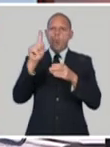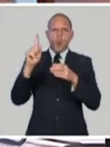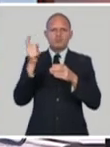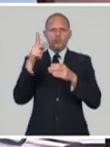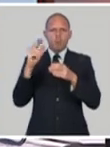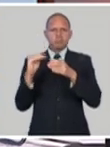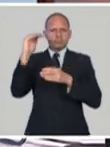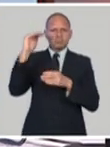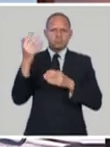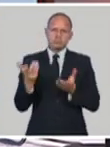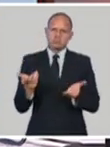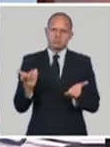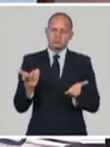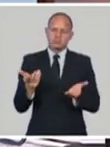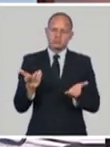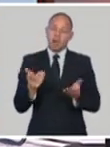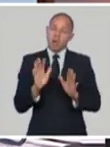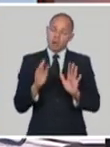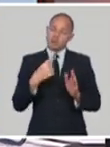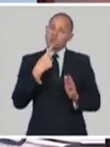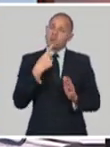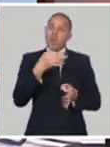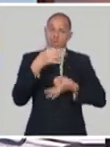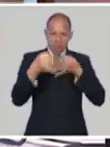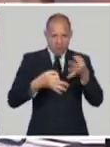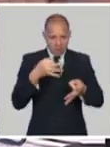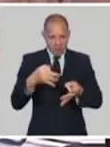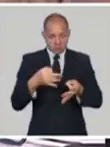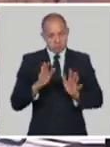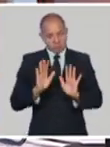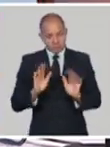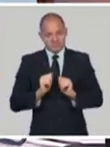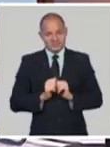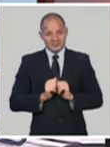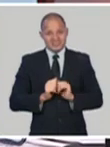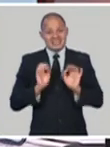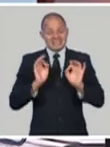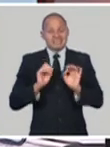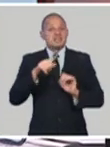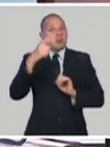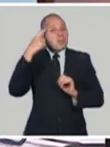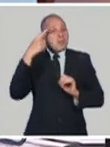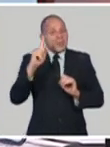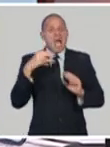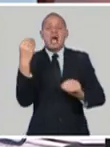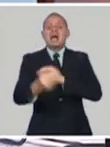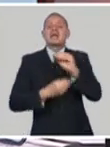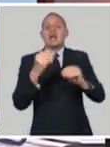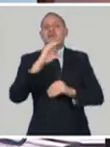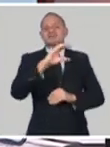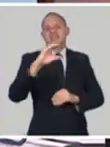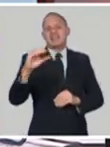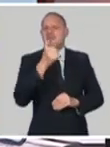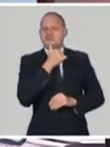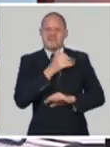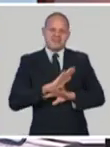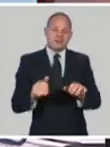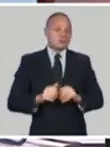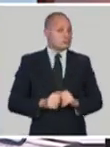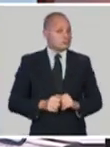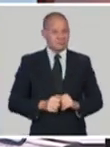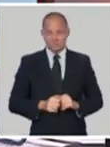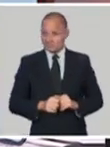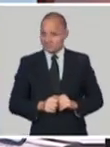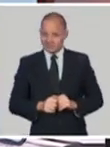Entonces, solo te digo eso para trasladar que solo hacer una reforma de salario con limitaciones genera un grupo